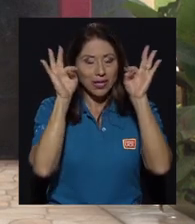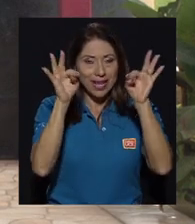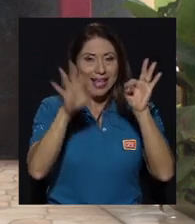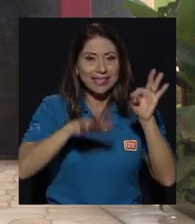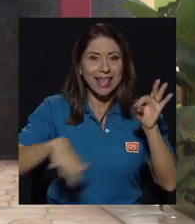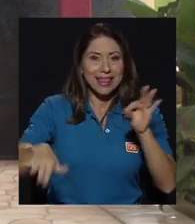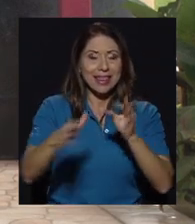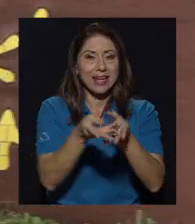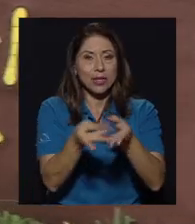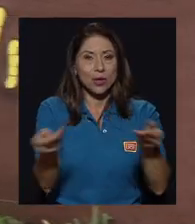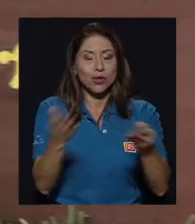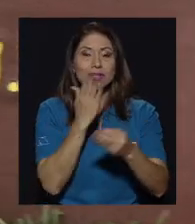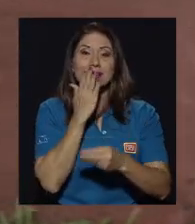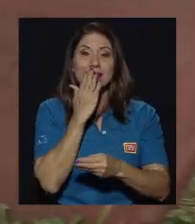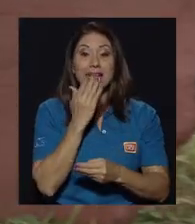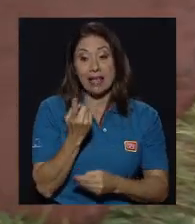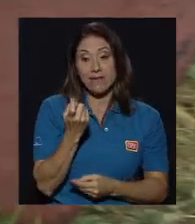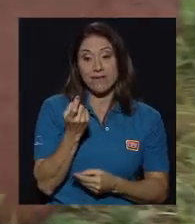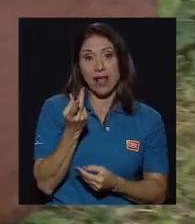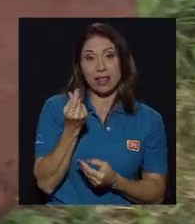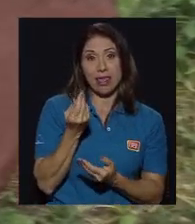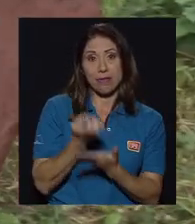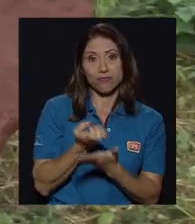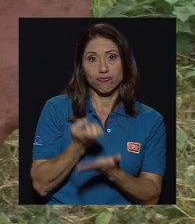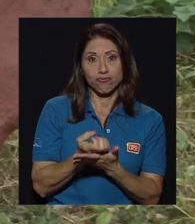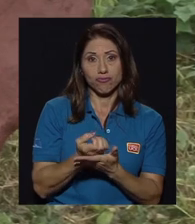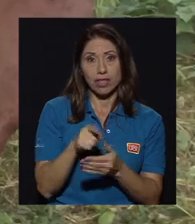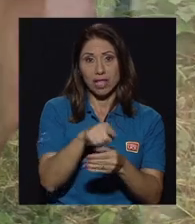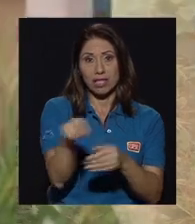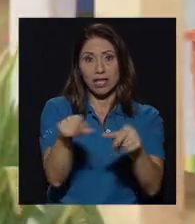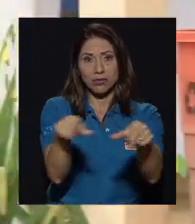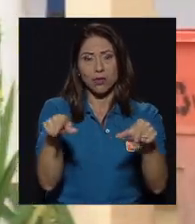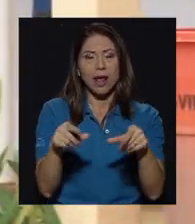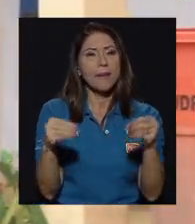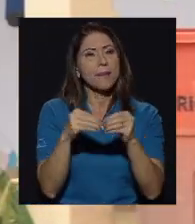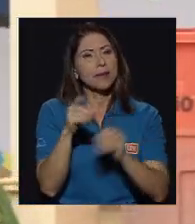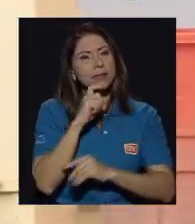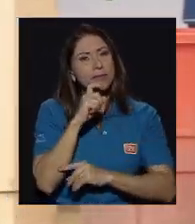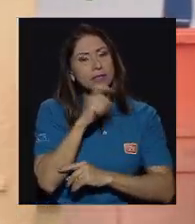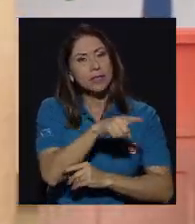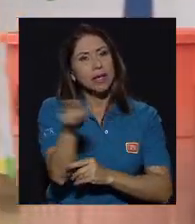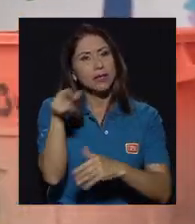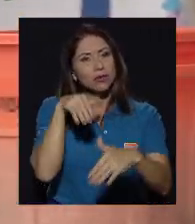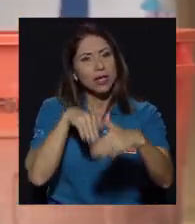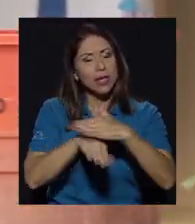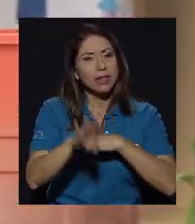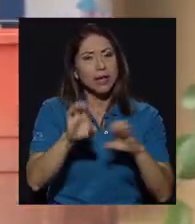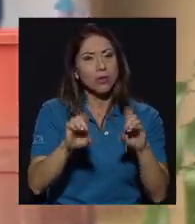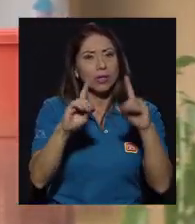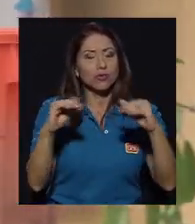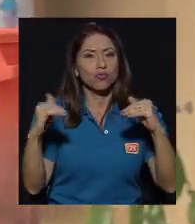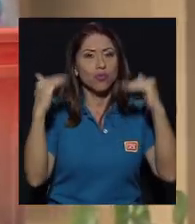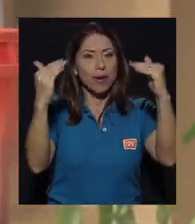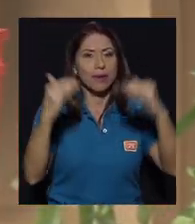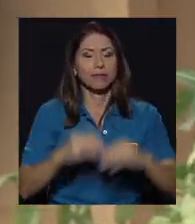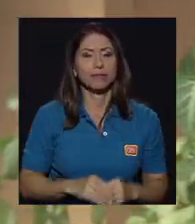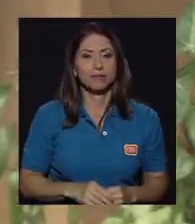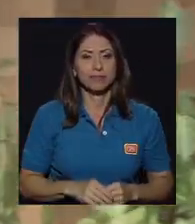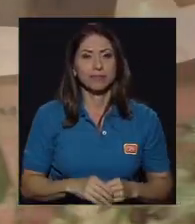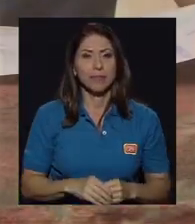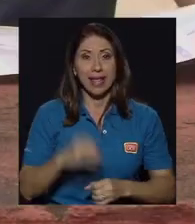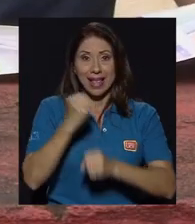territorios indígenas. La falta de recursos económicos de esta zona hace más difícil el ingreso a la educación superior de los